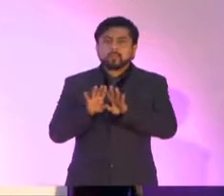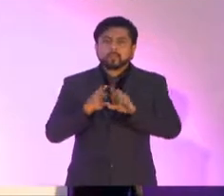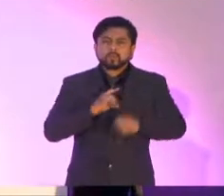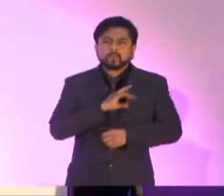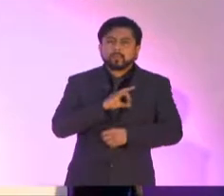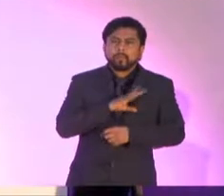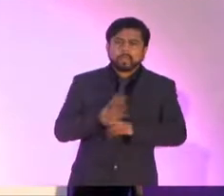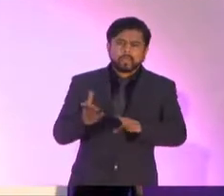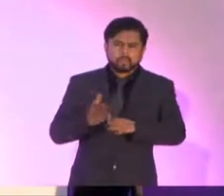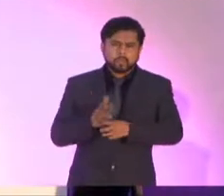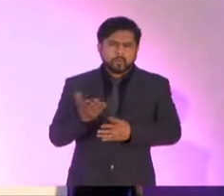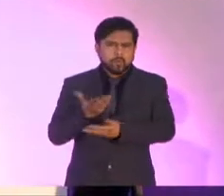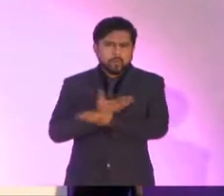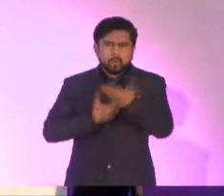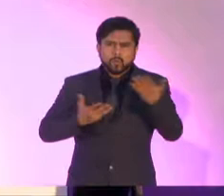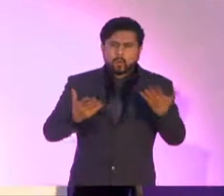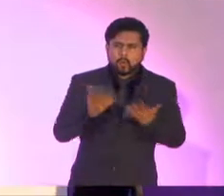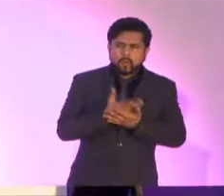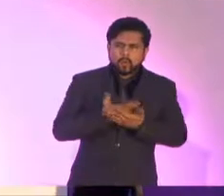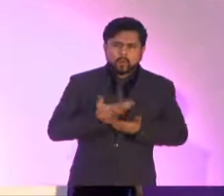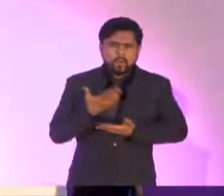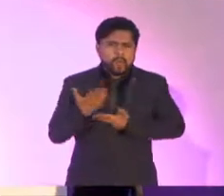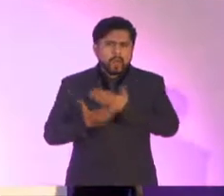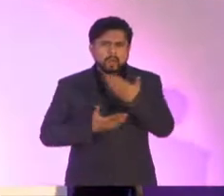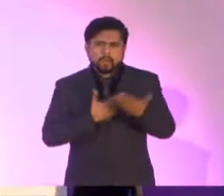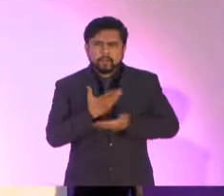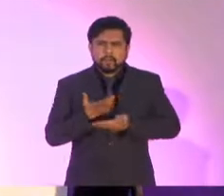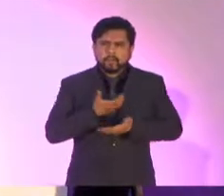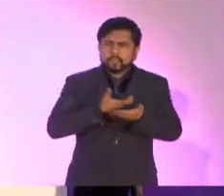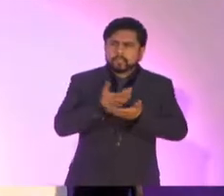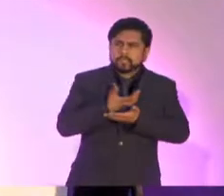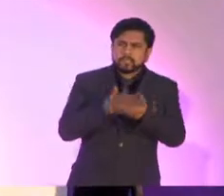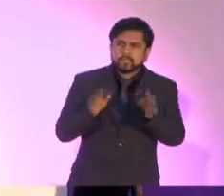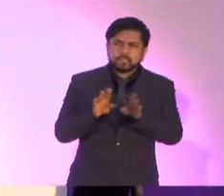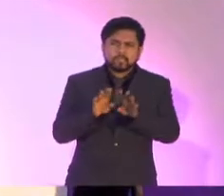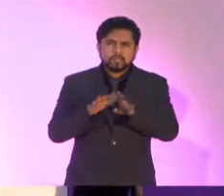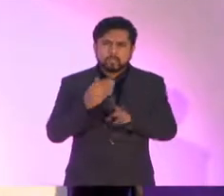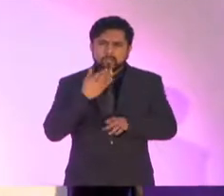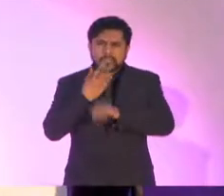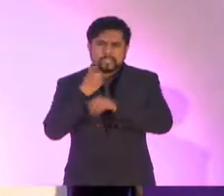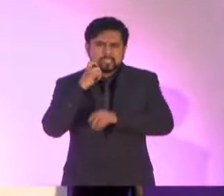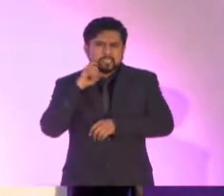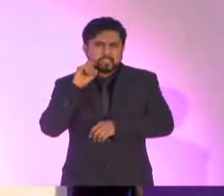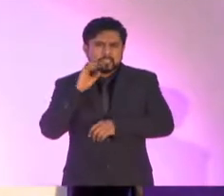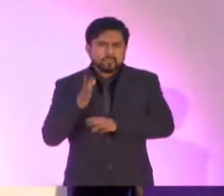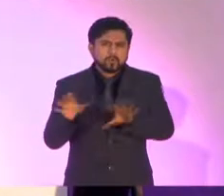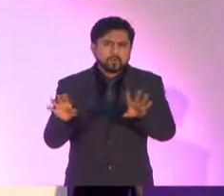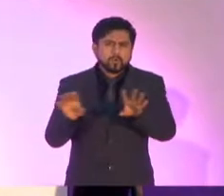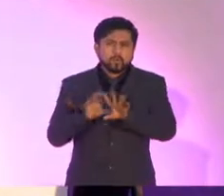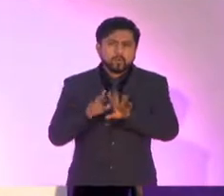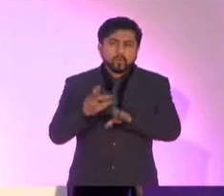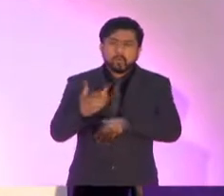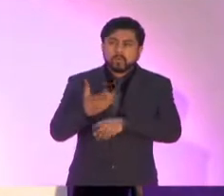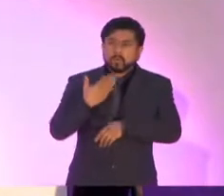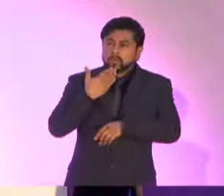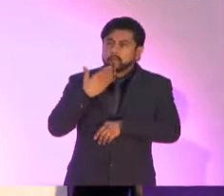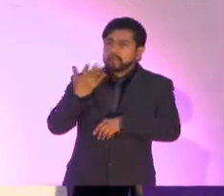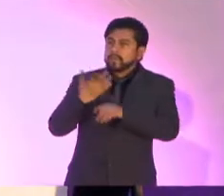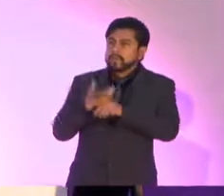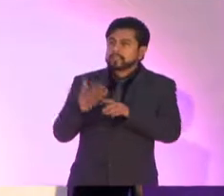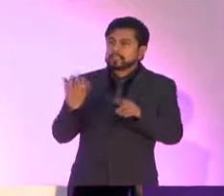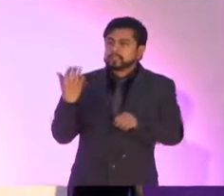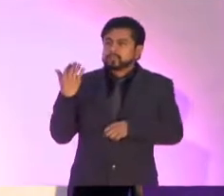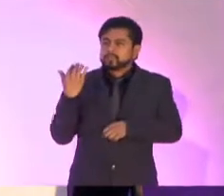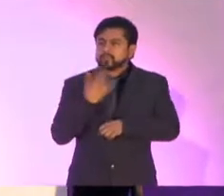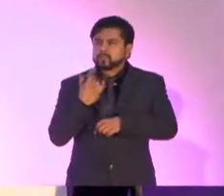sin pudor y con proclividad a la perdición. Su sexo era tal que acabaría con la vida de un hombre